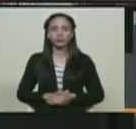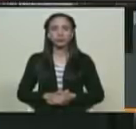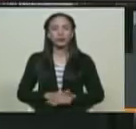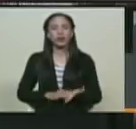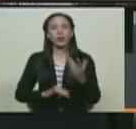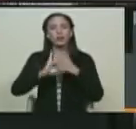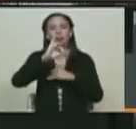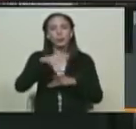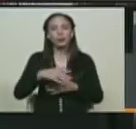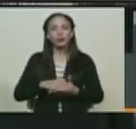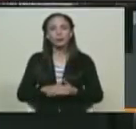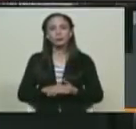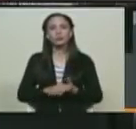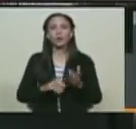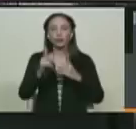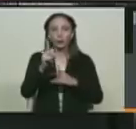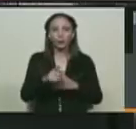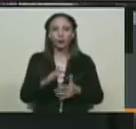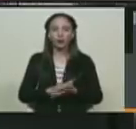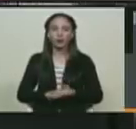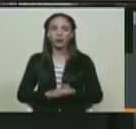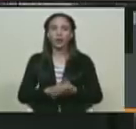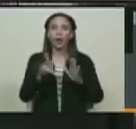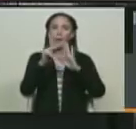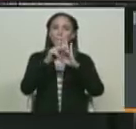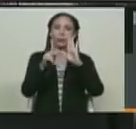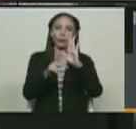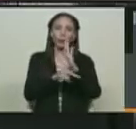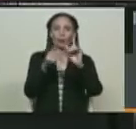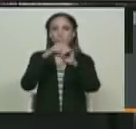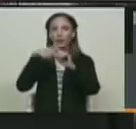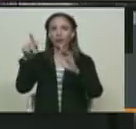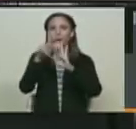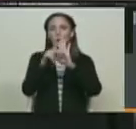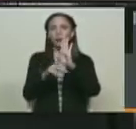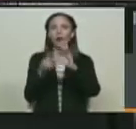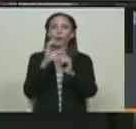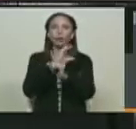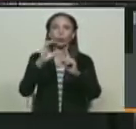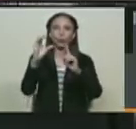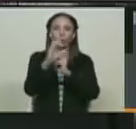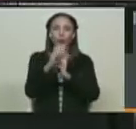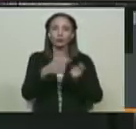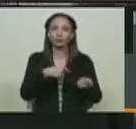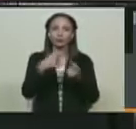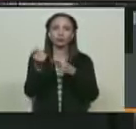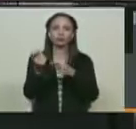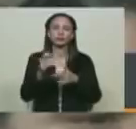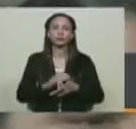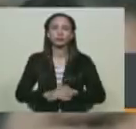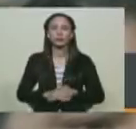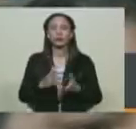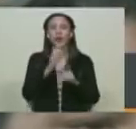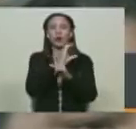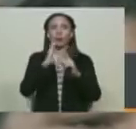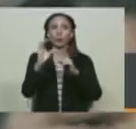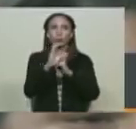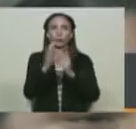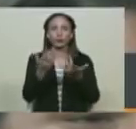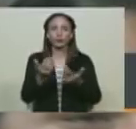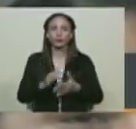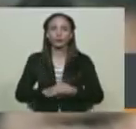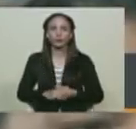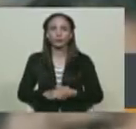Ernesto Villegas. Tú deberías entregar ese programa a Jorge y hacer otro programa de cultura. ¿Ah? La nota cultural.